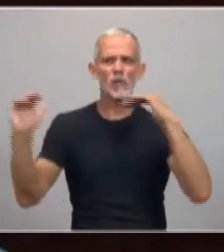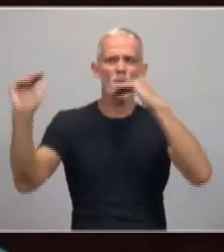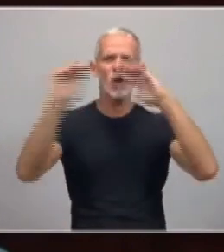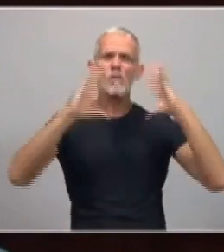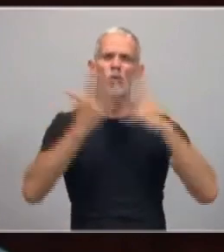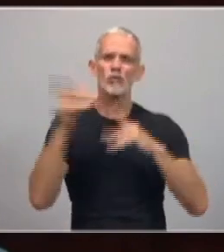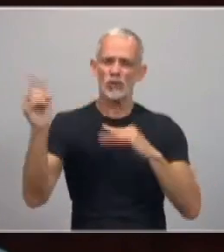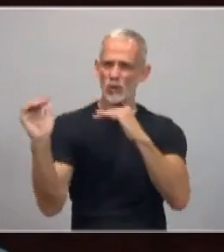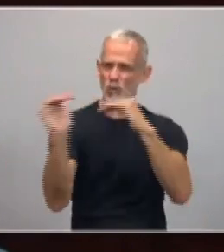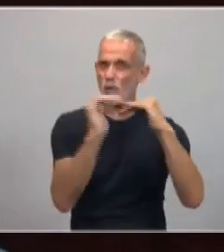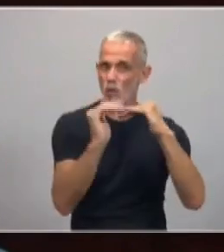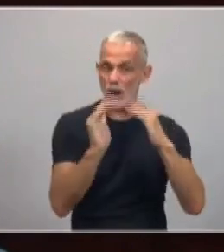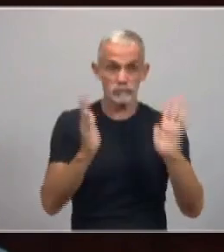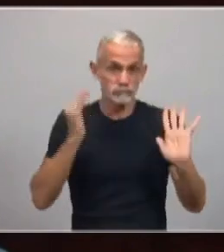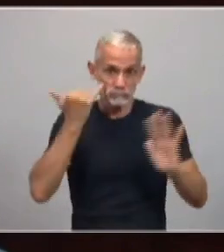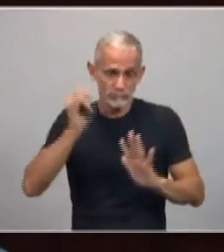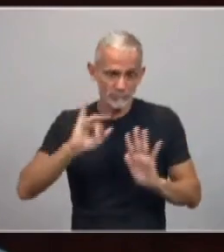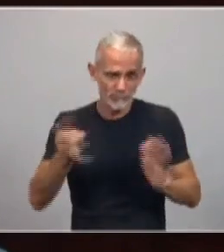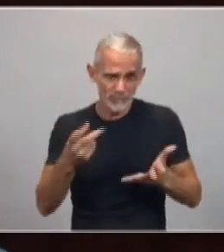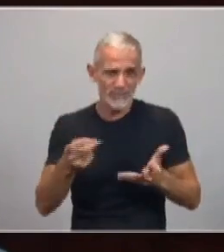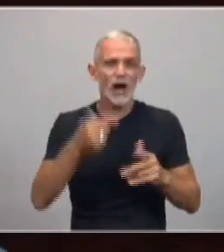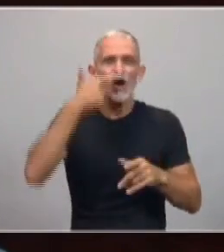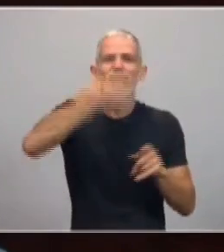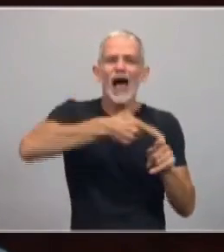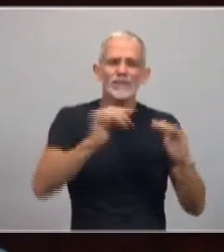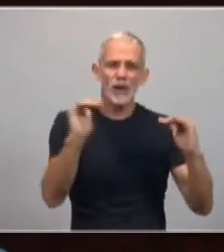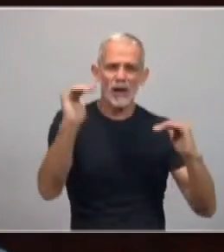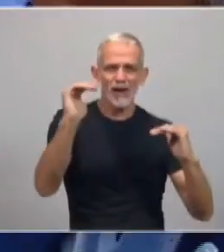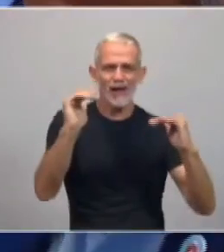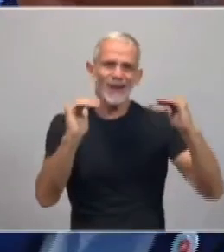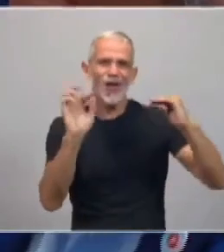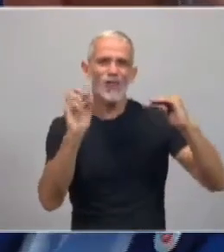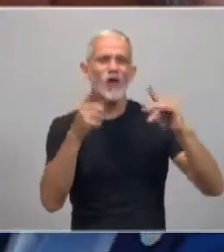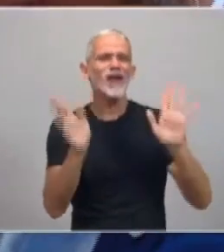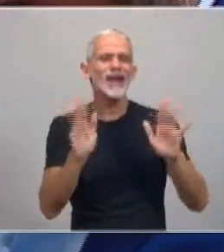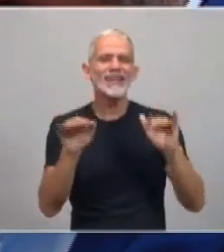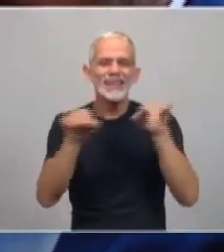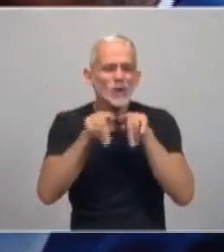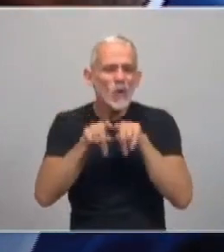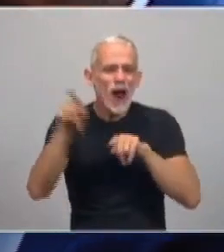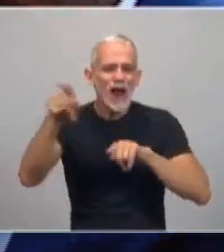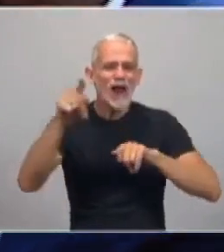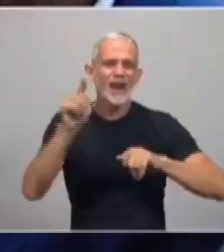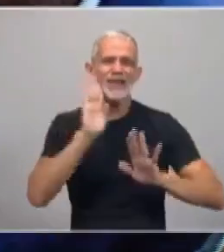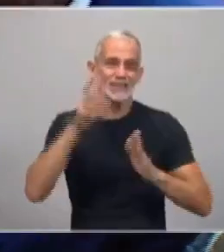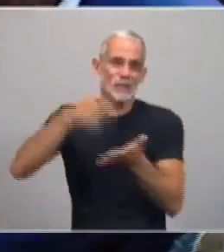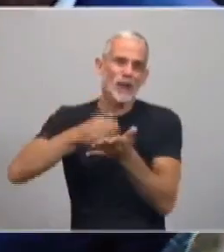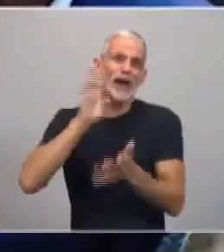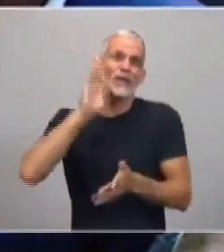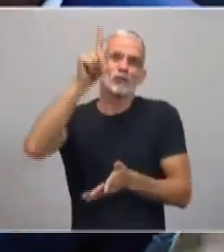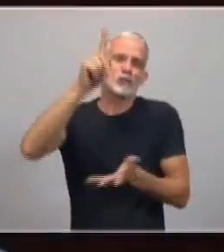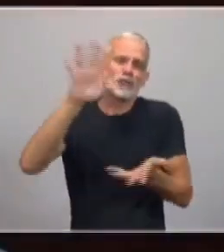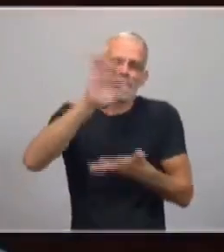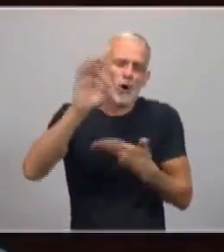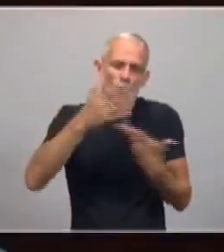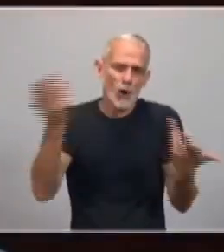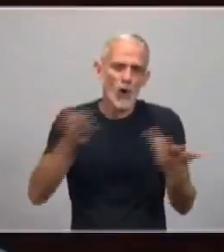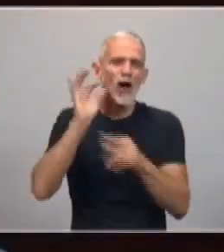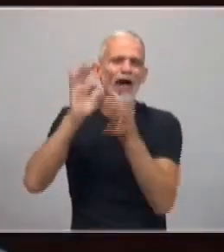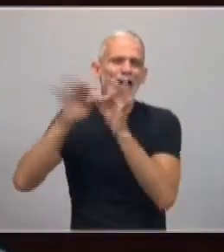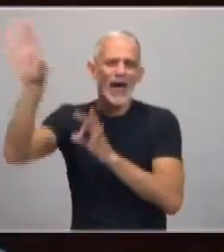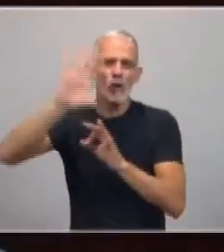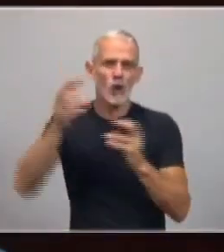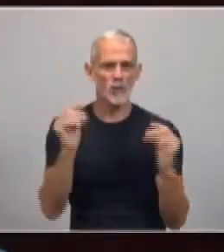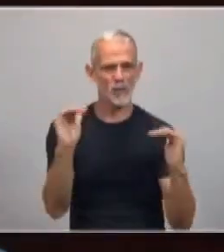internacional. Esto ya está ocurriendo con los combustibles, que quieren cobrarlos al mismo precio que se paga en Estados Unidos o en